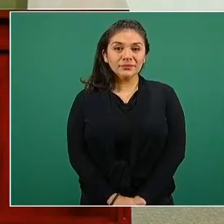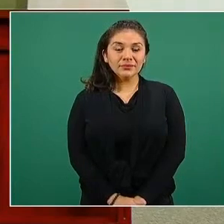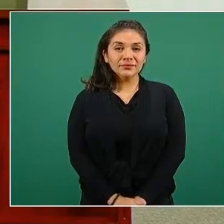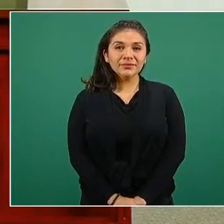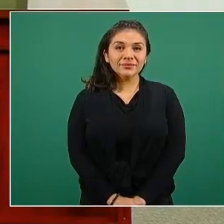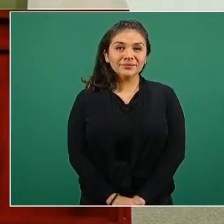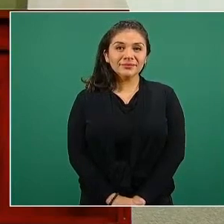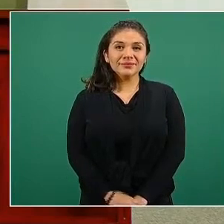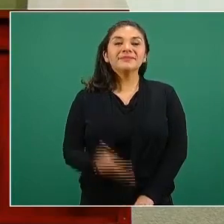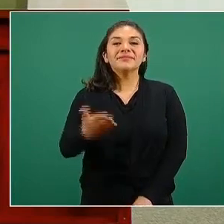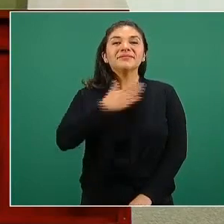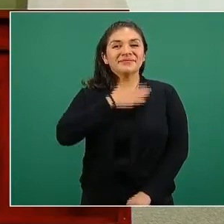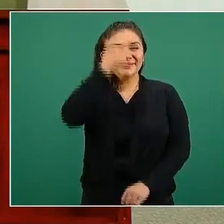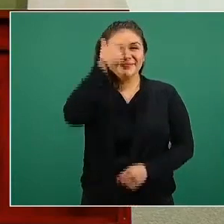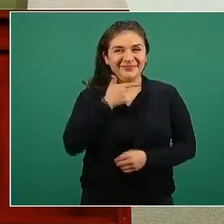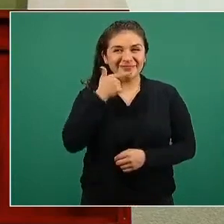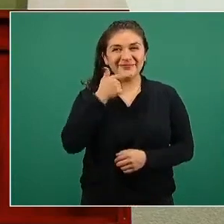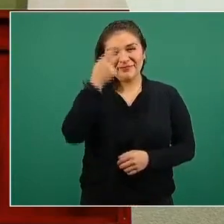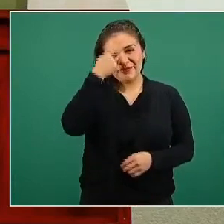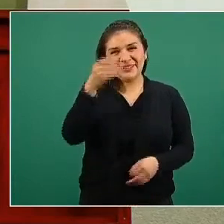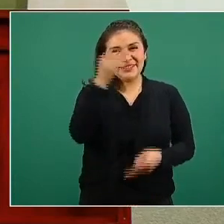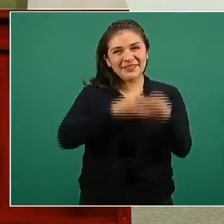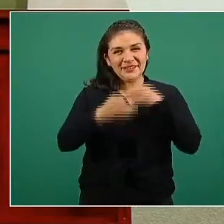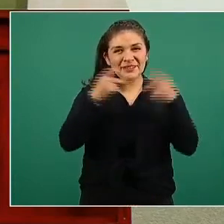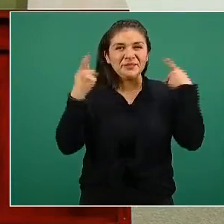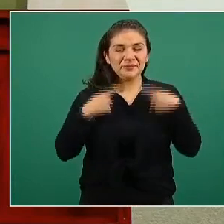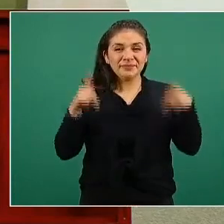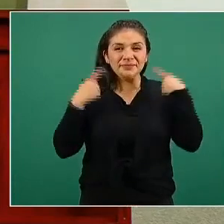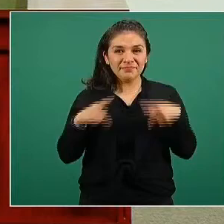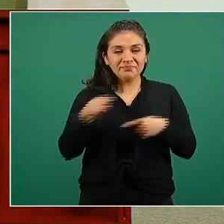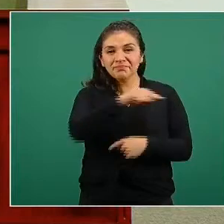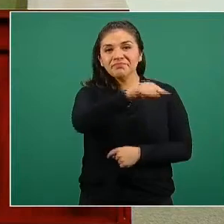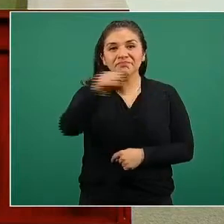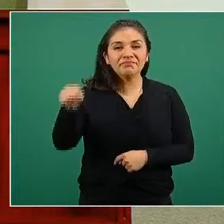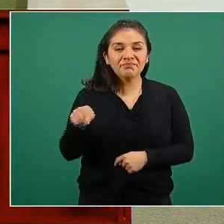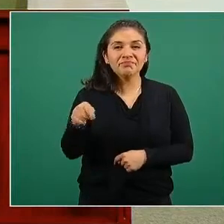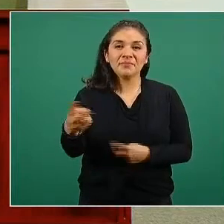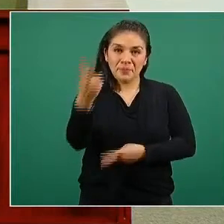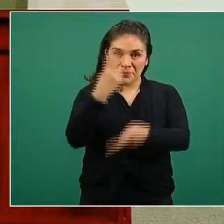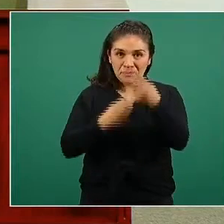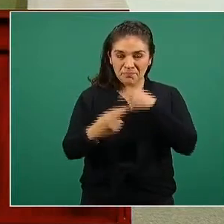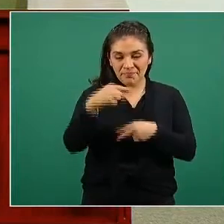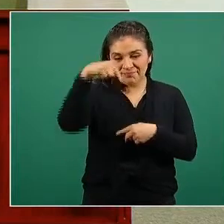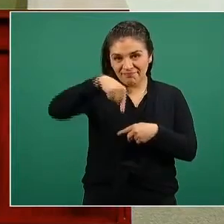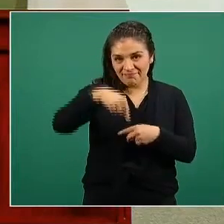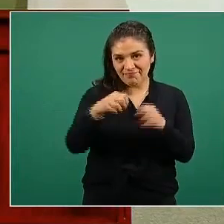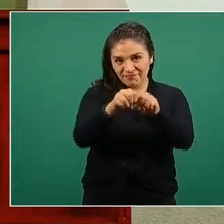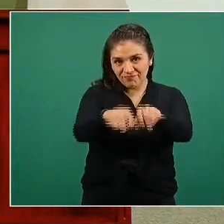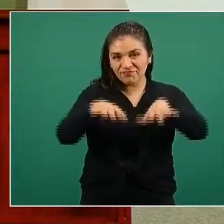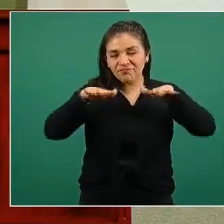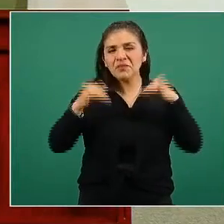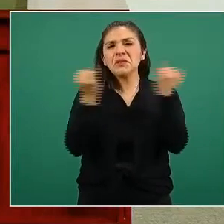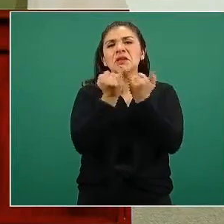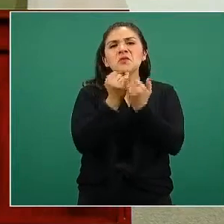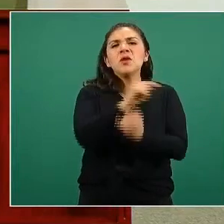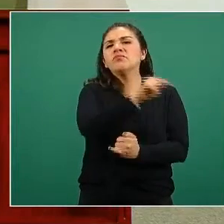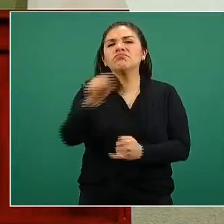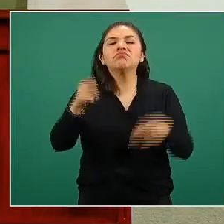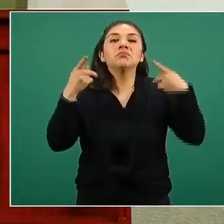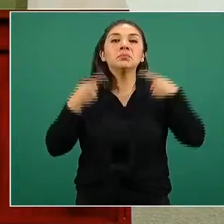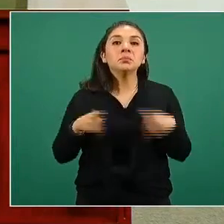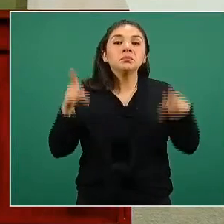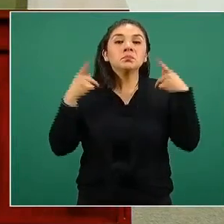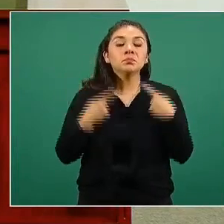¿Qué tal? Muy buenas noches a todas y todos los presentes, así como a todas las personas